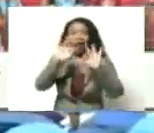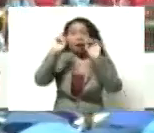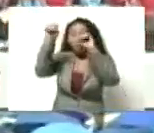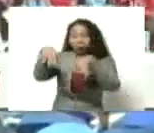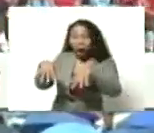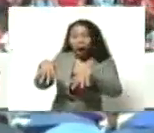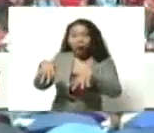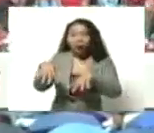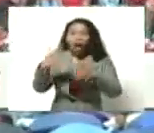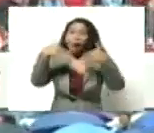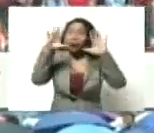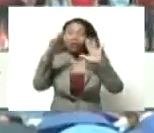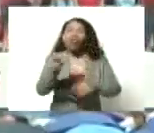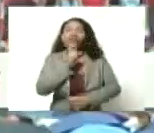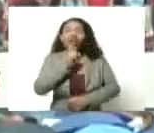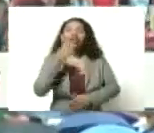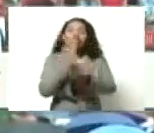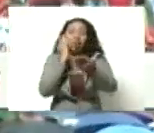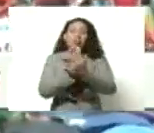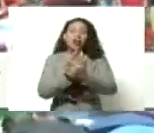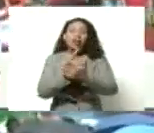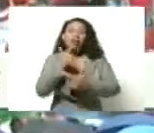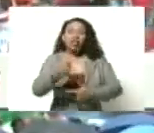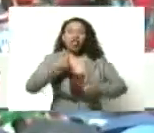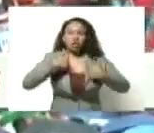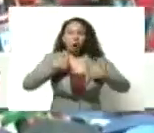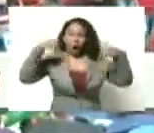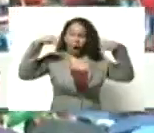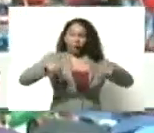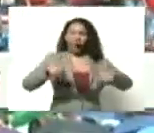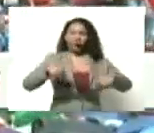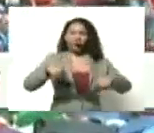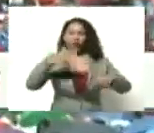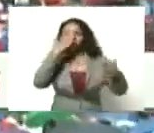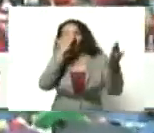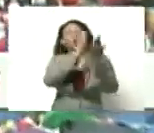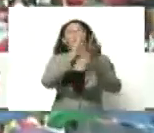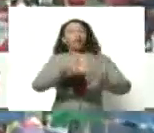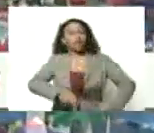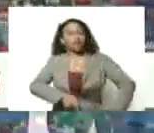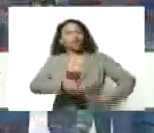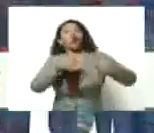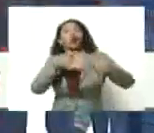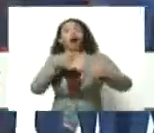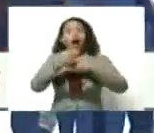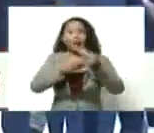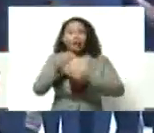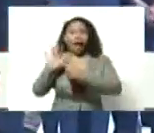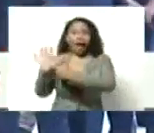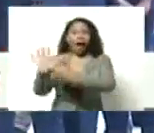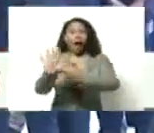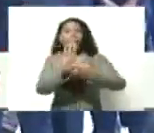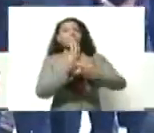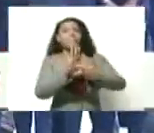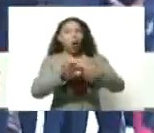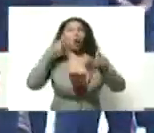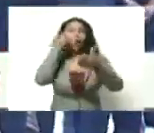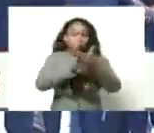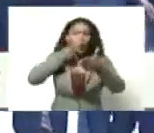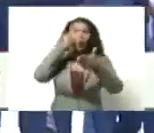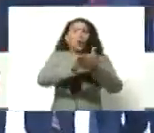a pesar de las adversidades siempre dicen presente de los que dan el ejemplo de los que